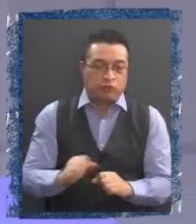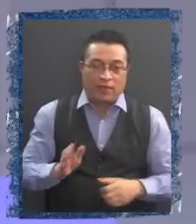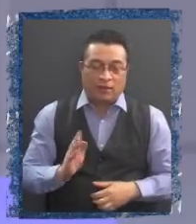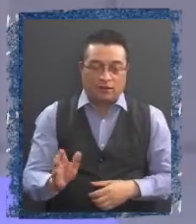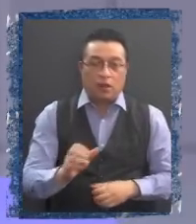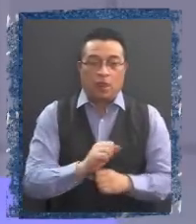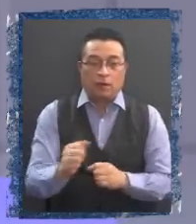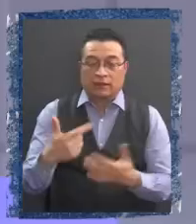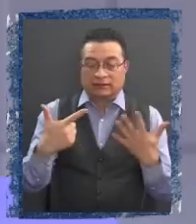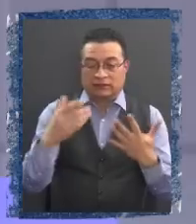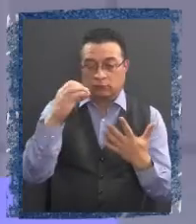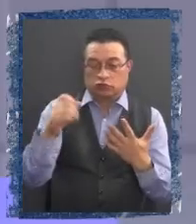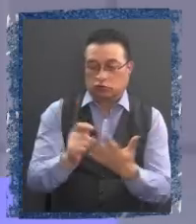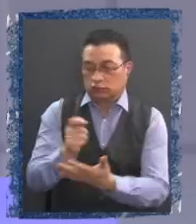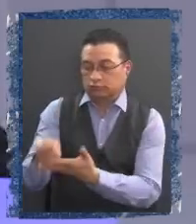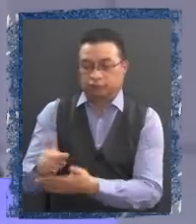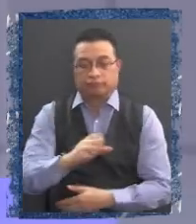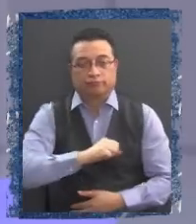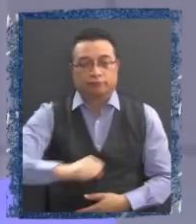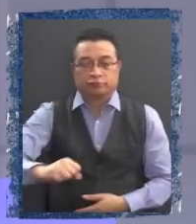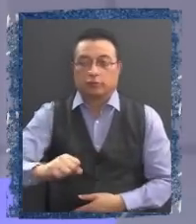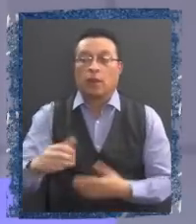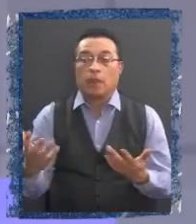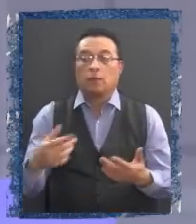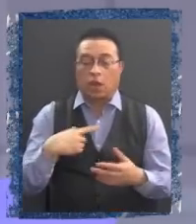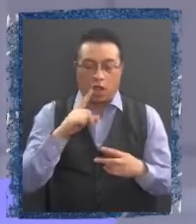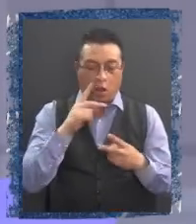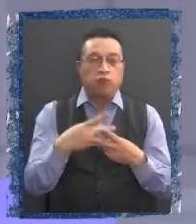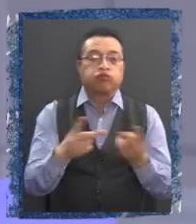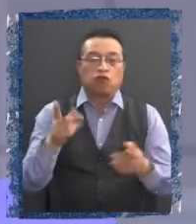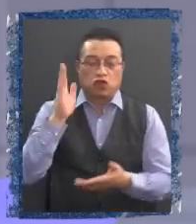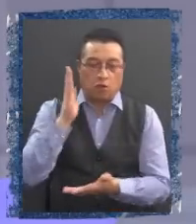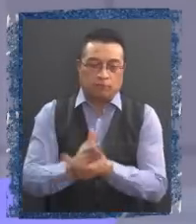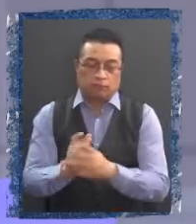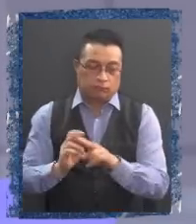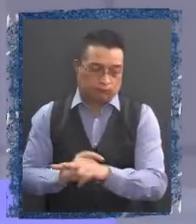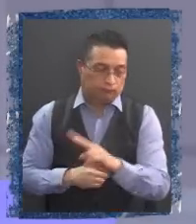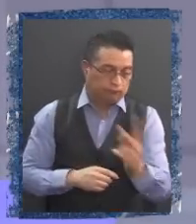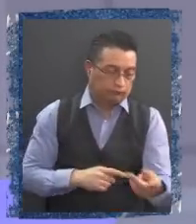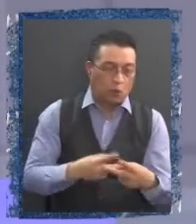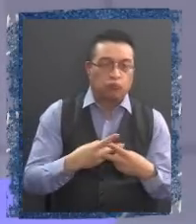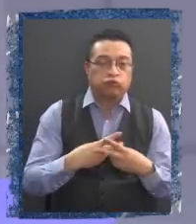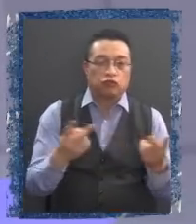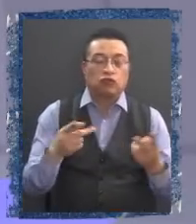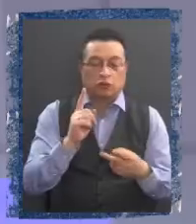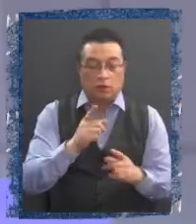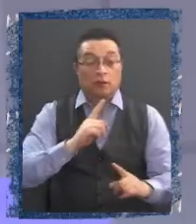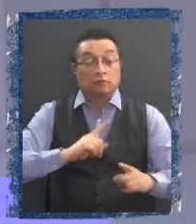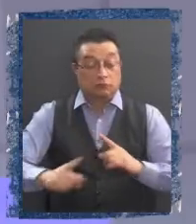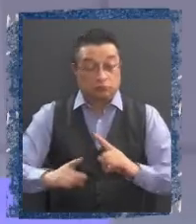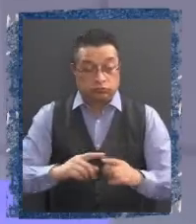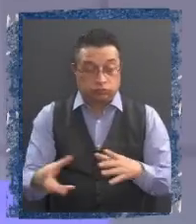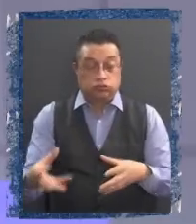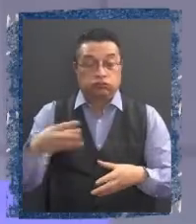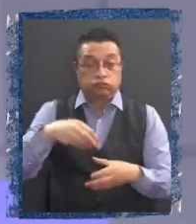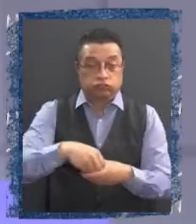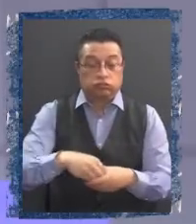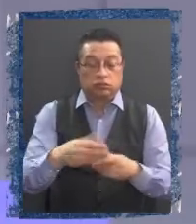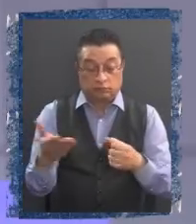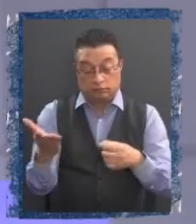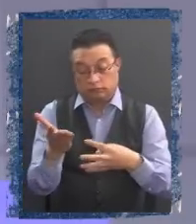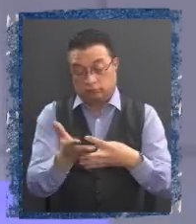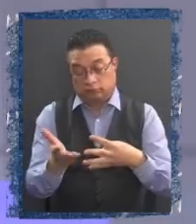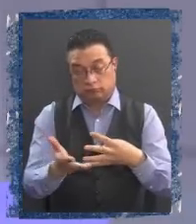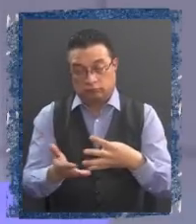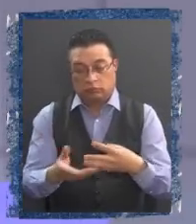recibir el 7%. Entonces, porque se va a ir a una entidad pública. De ahí que esa entidad pública va a administrarlo y puede redistribuirlo de alguna forma, eso